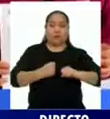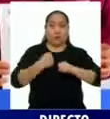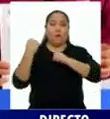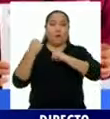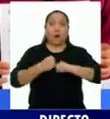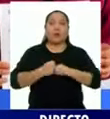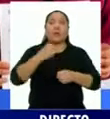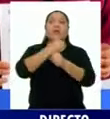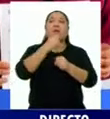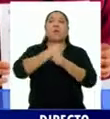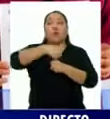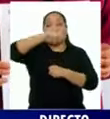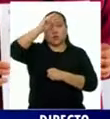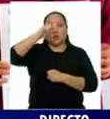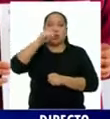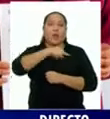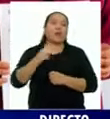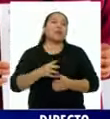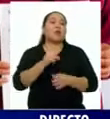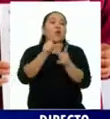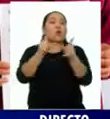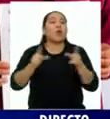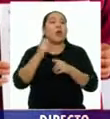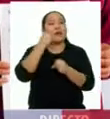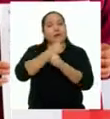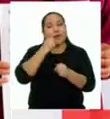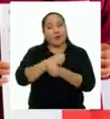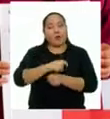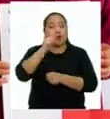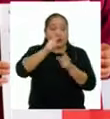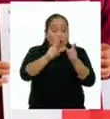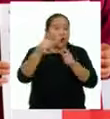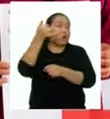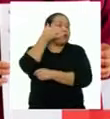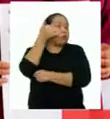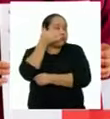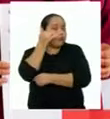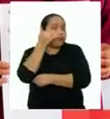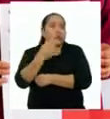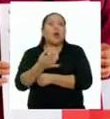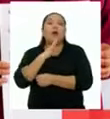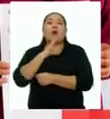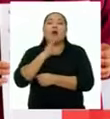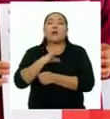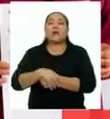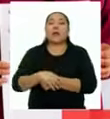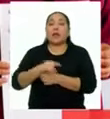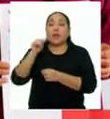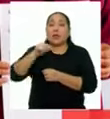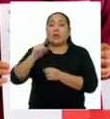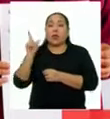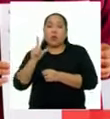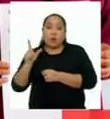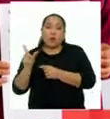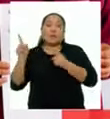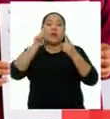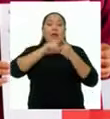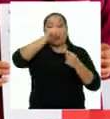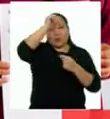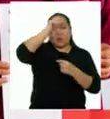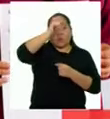cual cuenta con el soporte de centros de empleo a nivel nacional y una central telefónica que atiende de lunes a domingo en castellano y quechua. Dicho